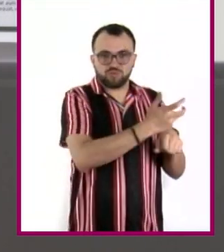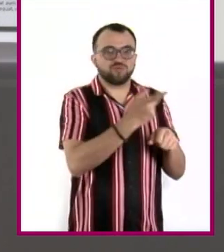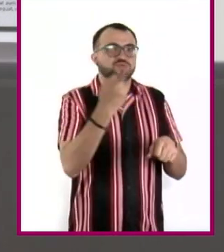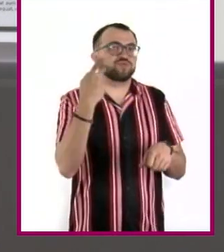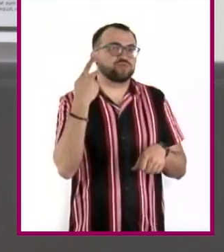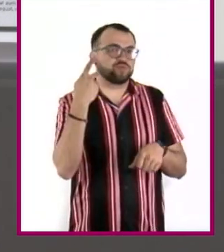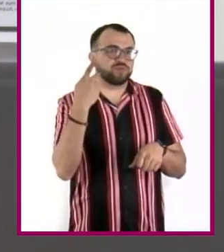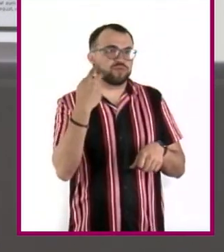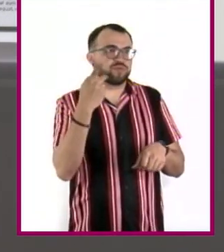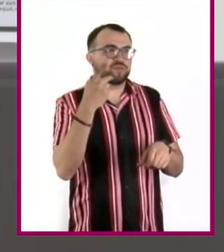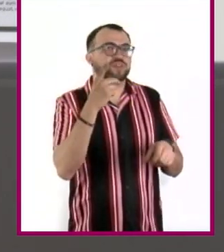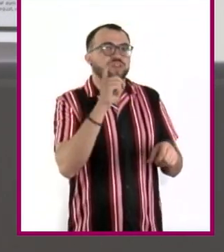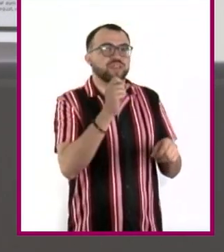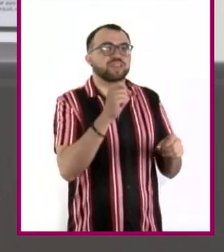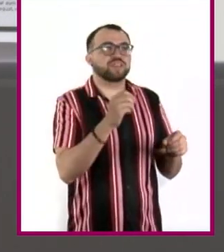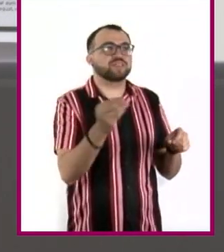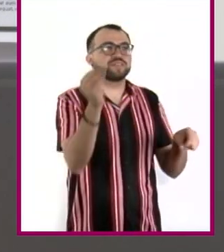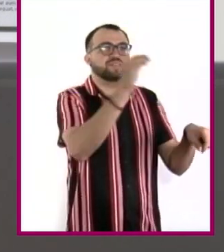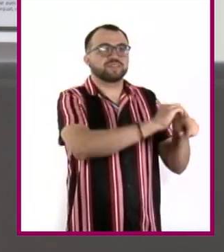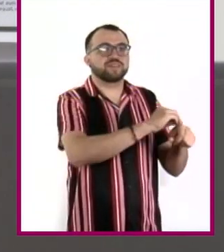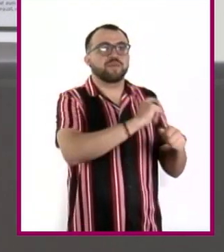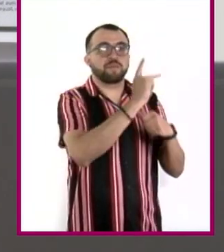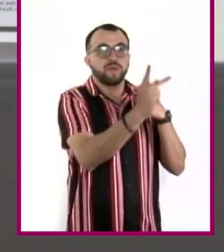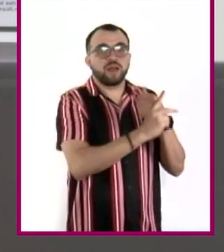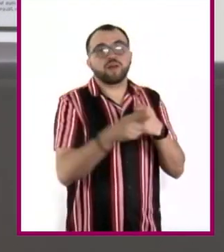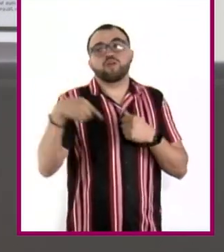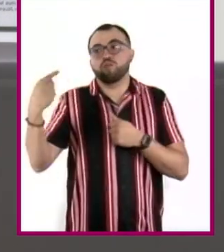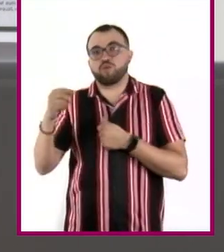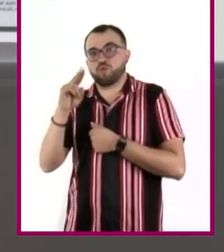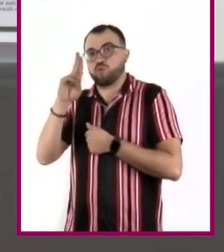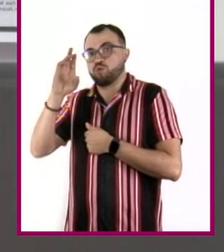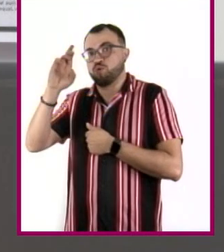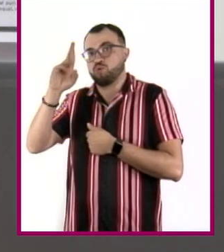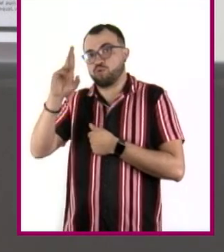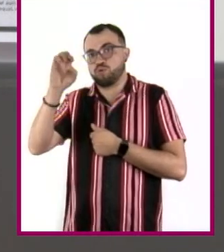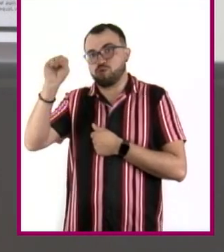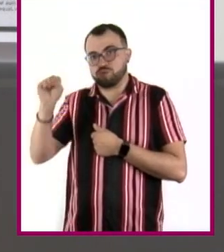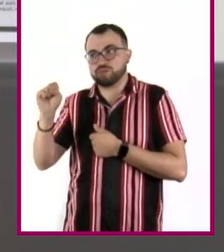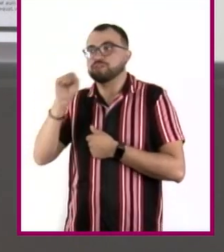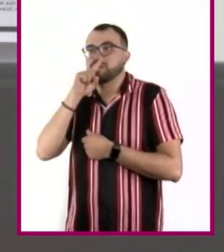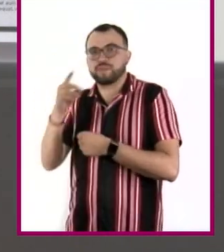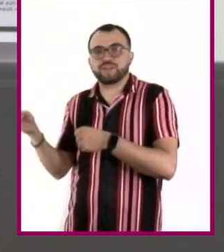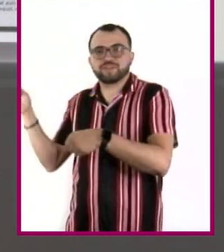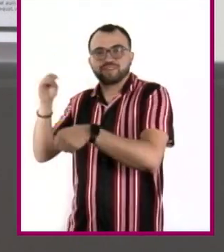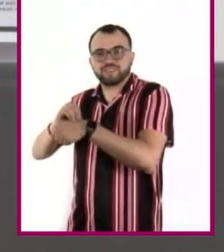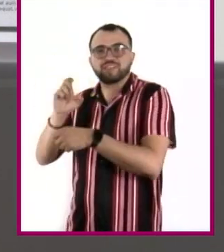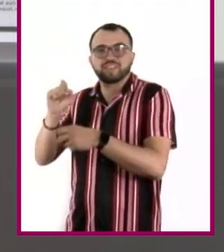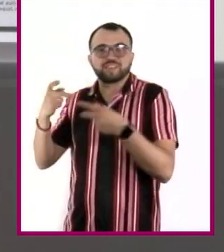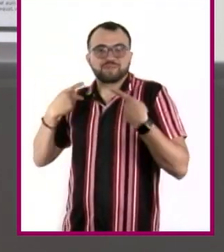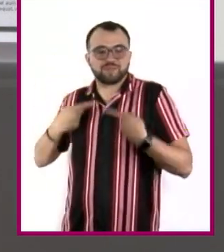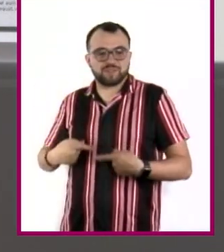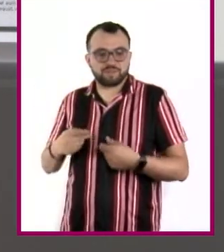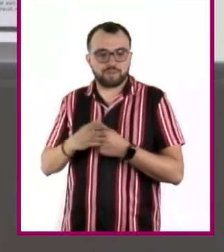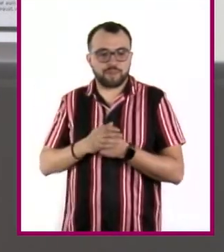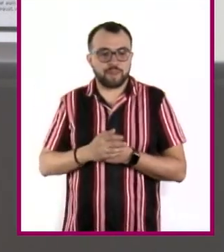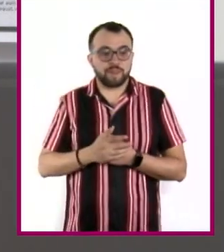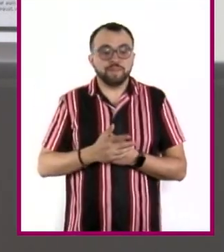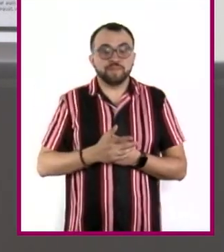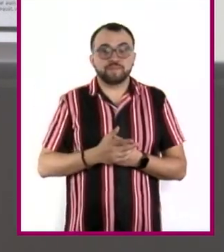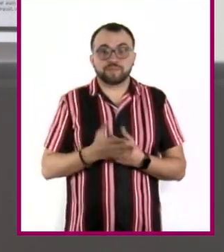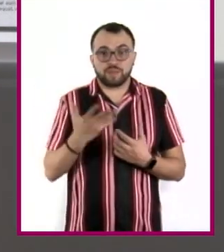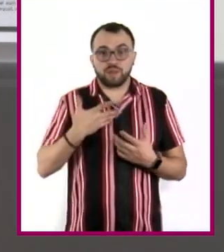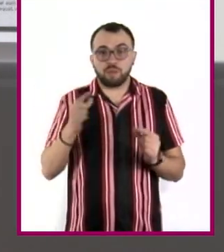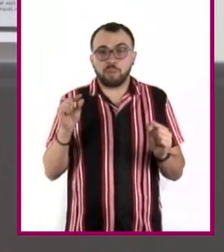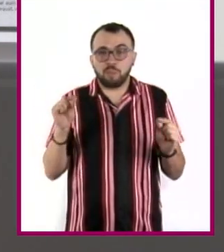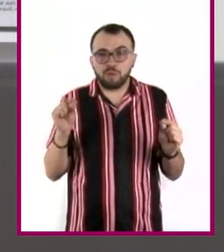político-militares por una parte y la URSS y sus aliados por otra. Y aunque generaron muchas tensiones y varias veces llegaron al borde de la